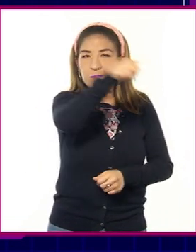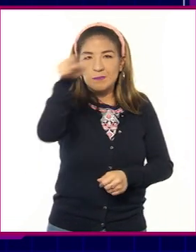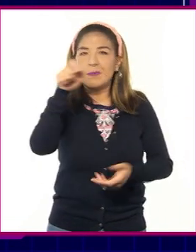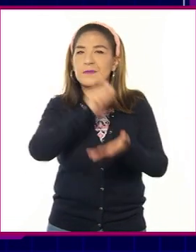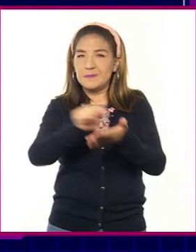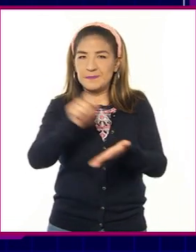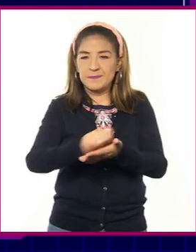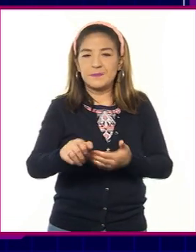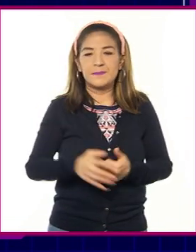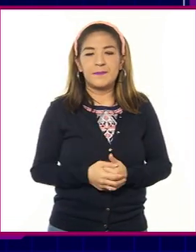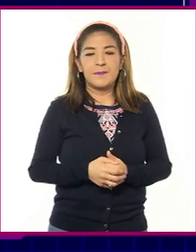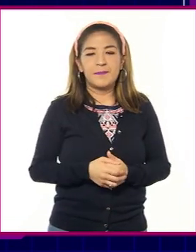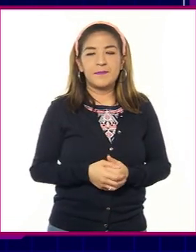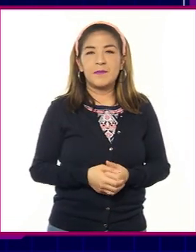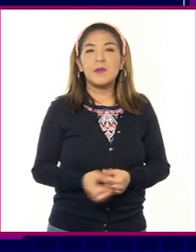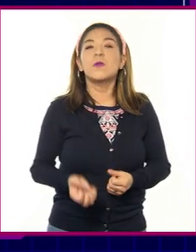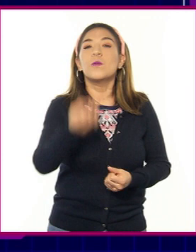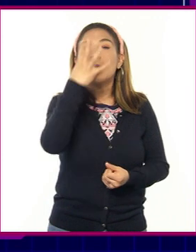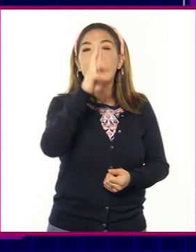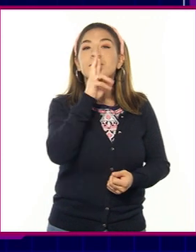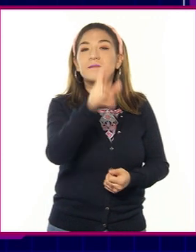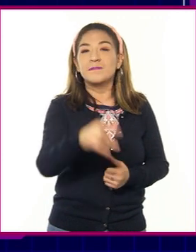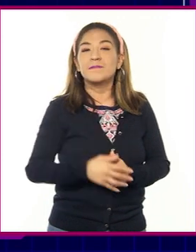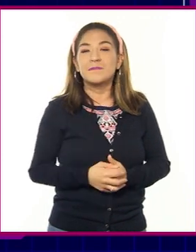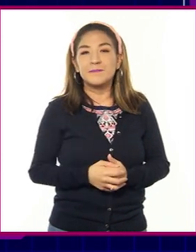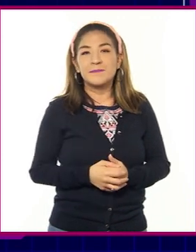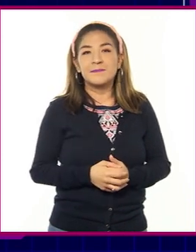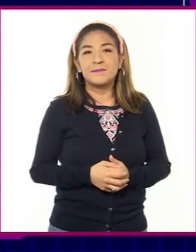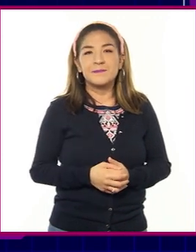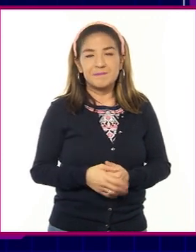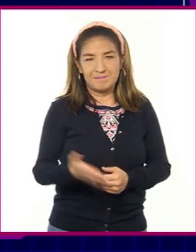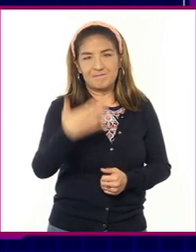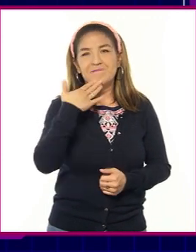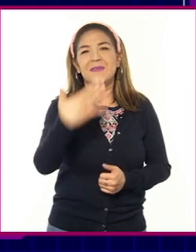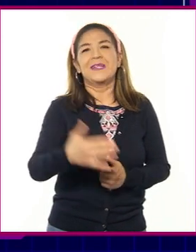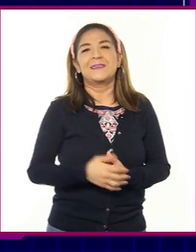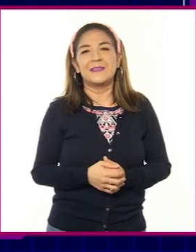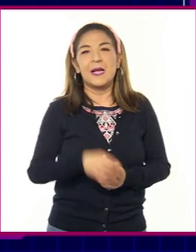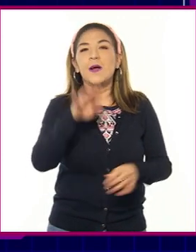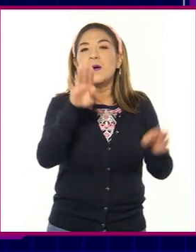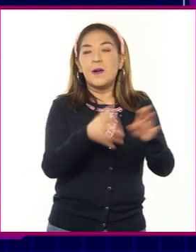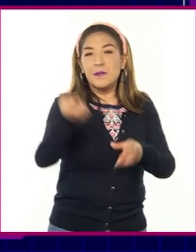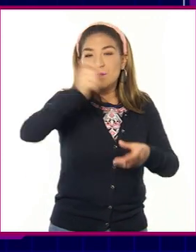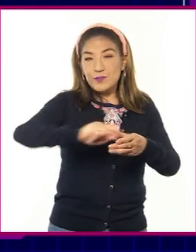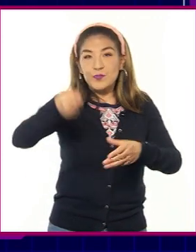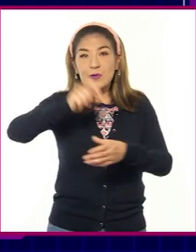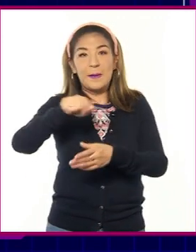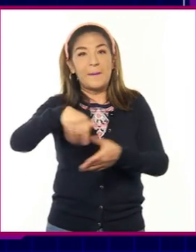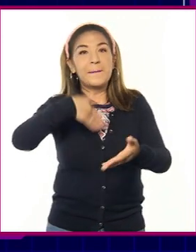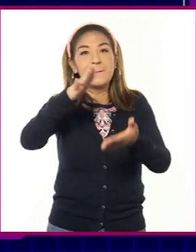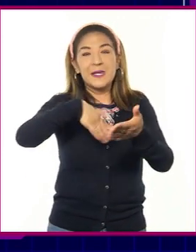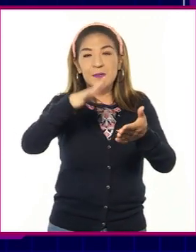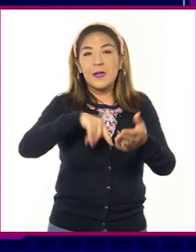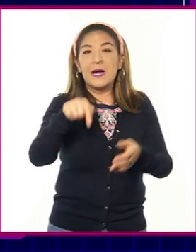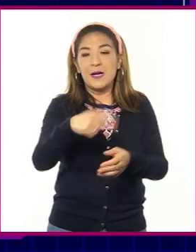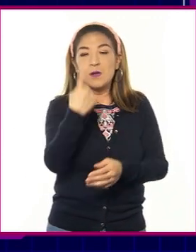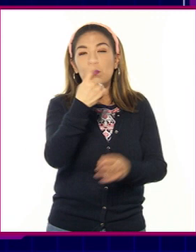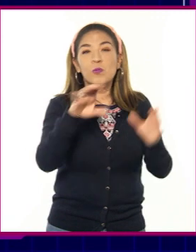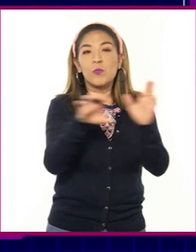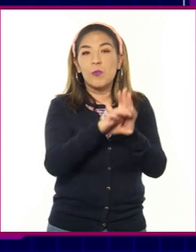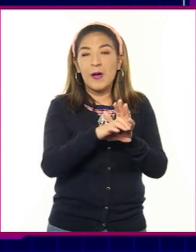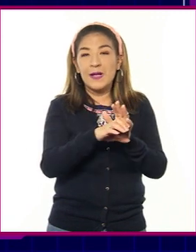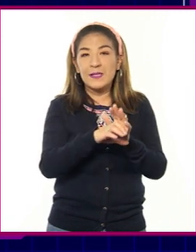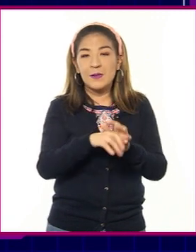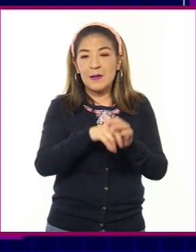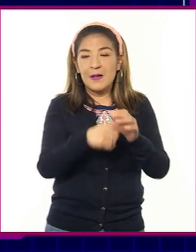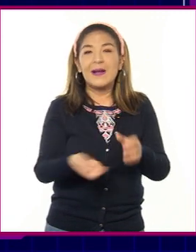casa. ¿Cuánto obtuvieron? Muy bien, para envasar toda la pintura en envases de 1/4 de litro